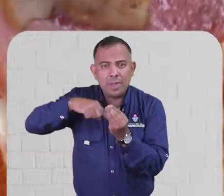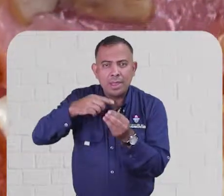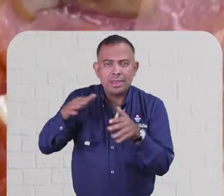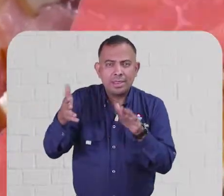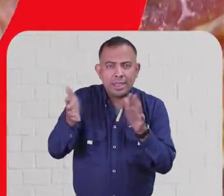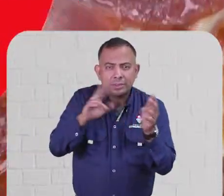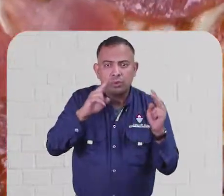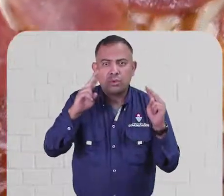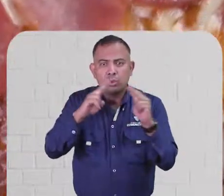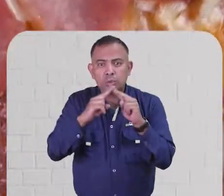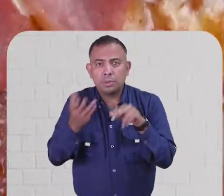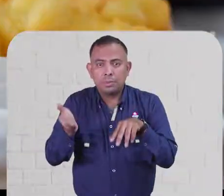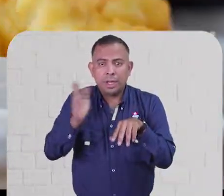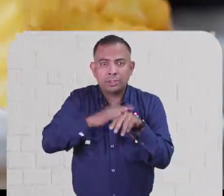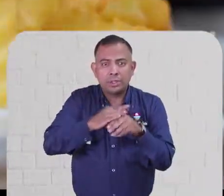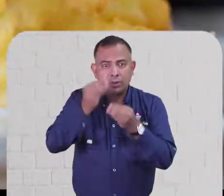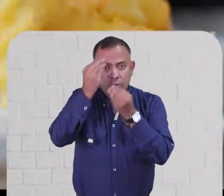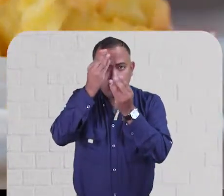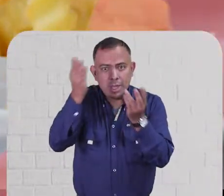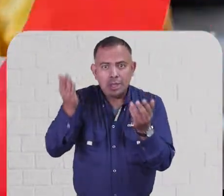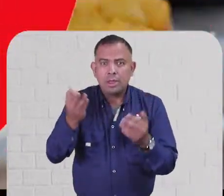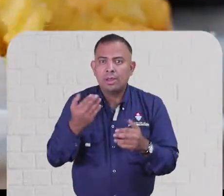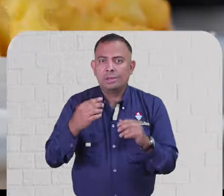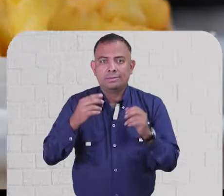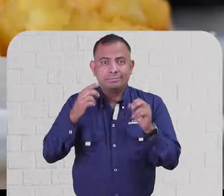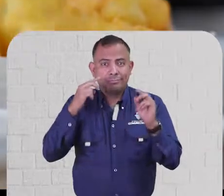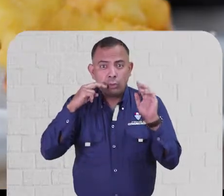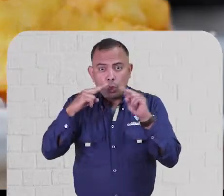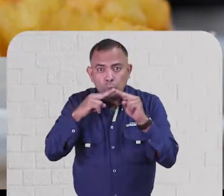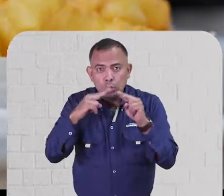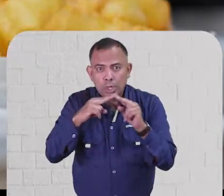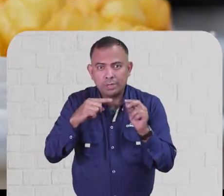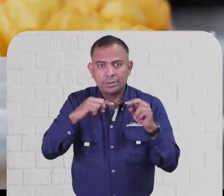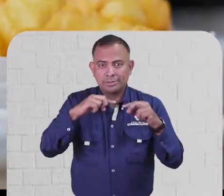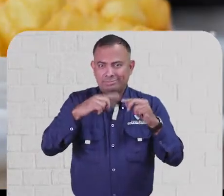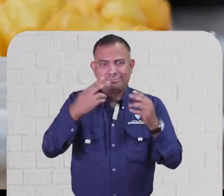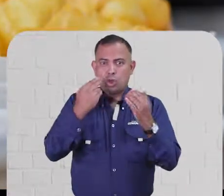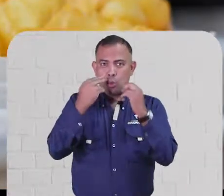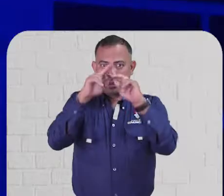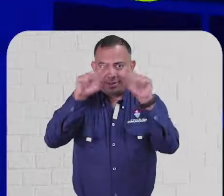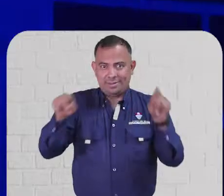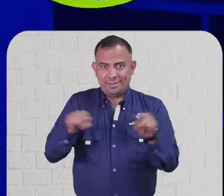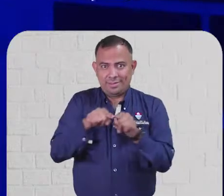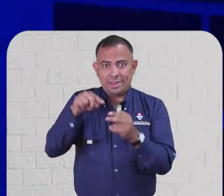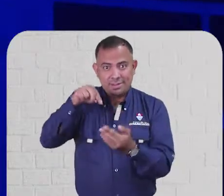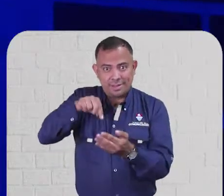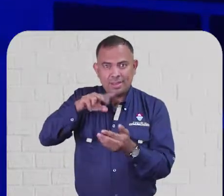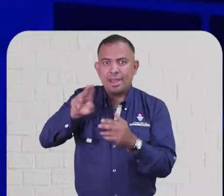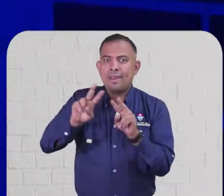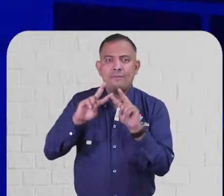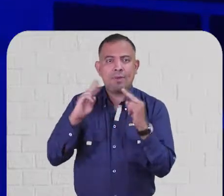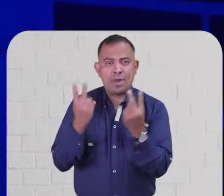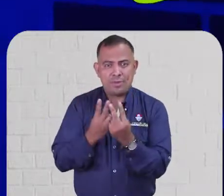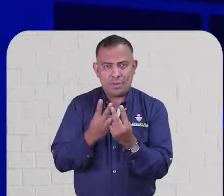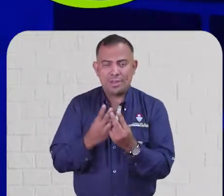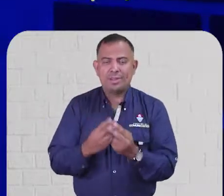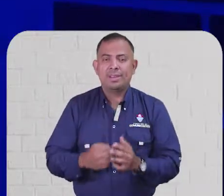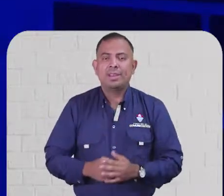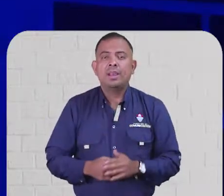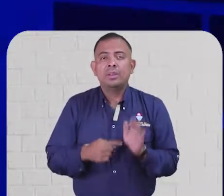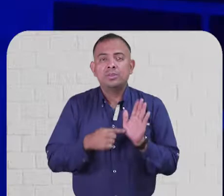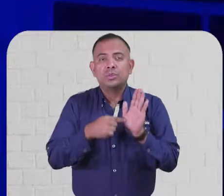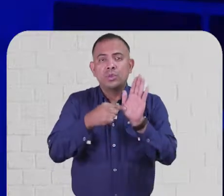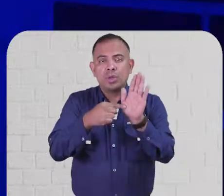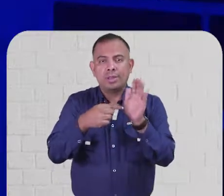de las familias. Si desea conocer más sobre estas recomendaciones nutricionales en tiempos de COVID, puede ingresar a la